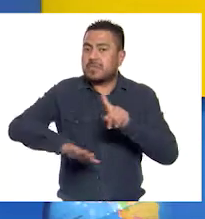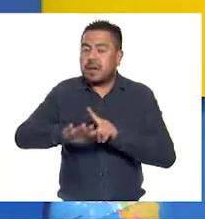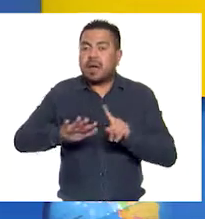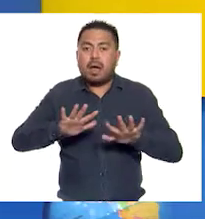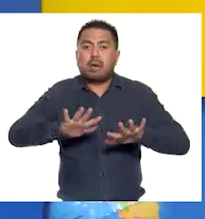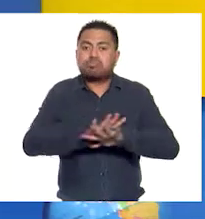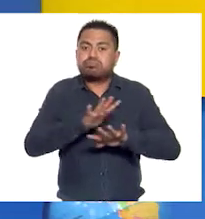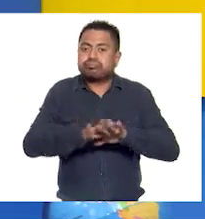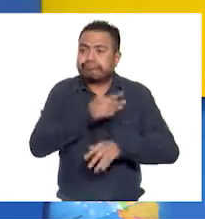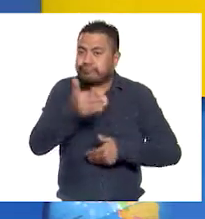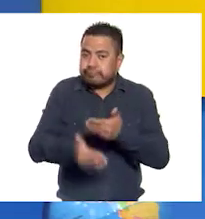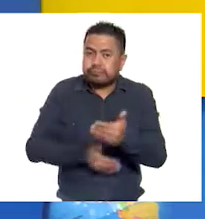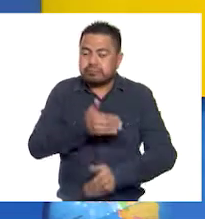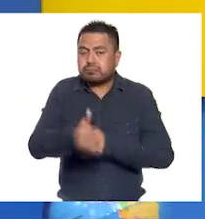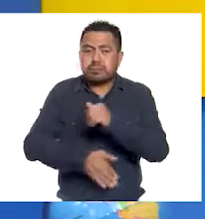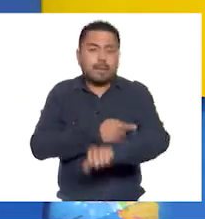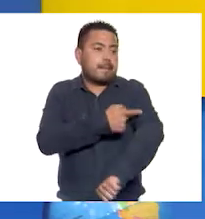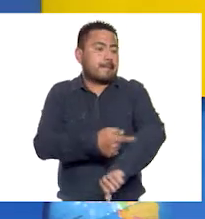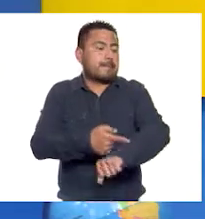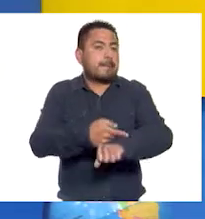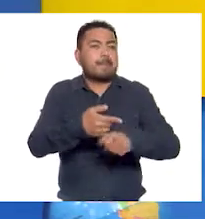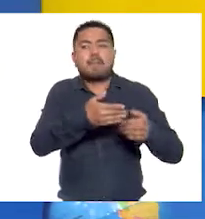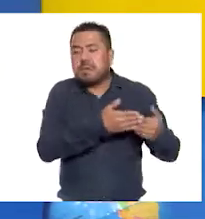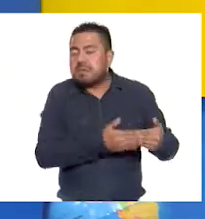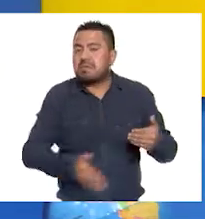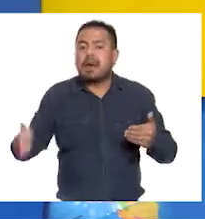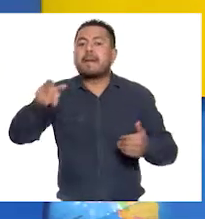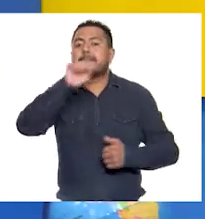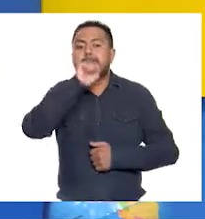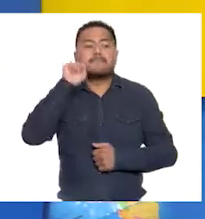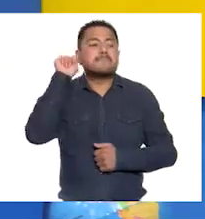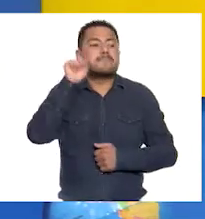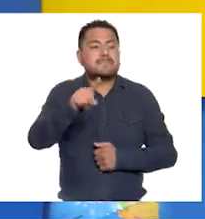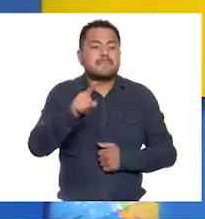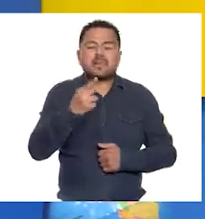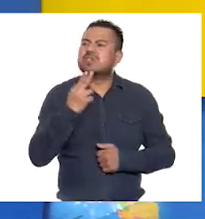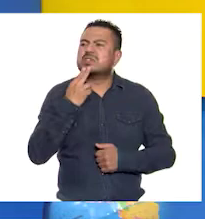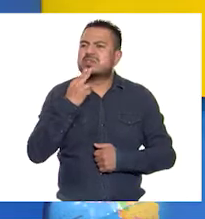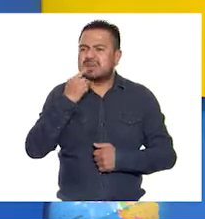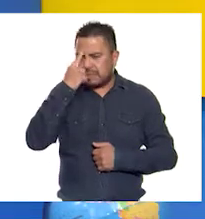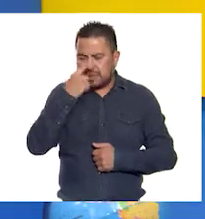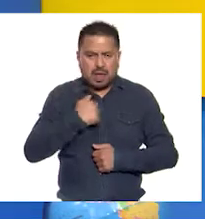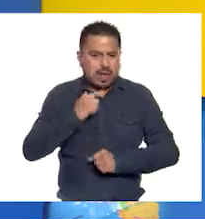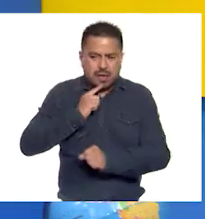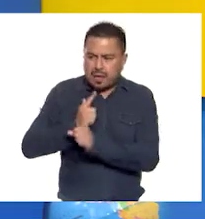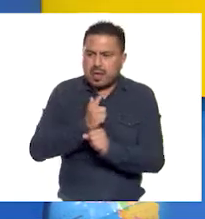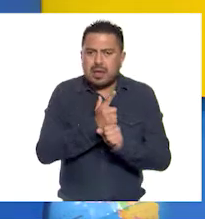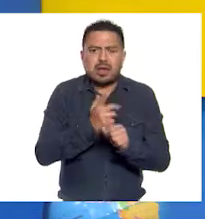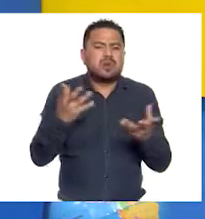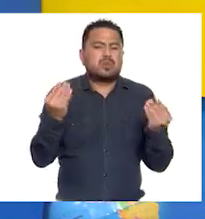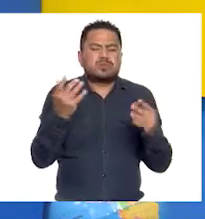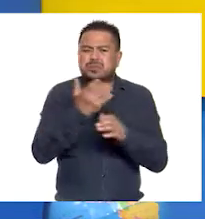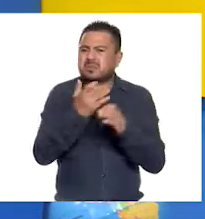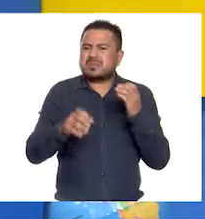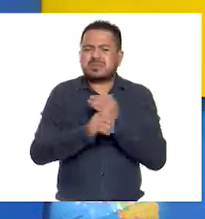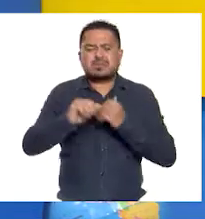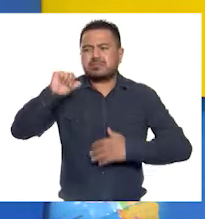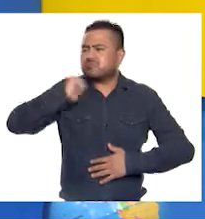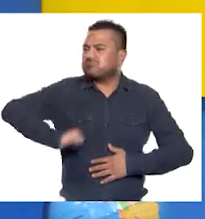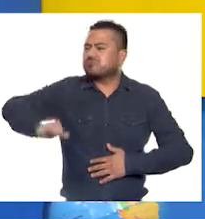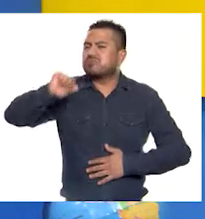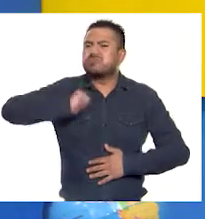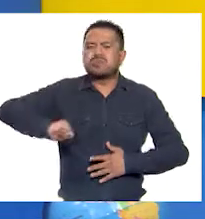ido cambiando a lo largo del tiempo, pero también me ha servido para darme cuenta de que muchas cosas del